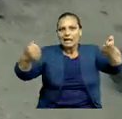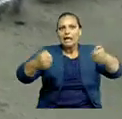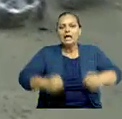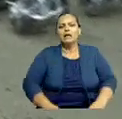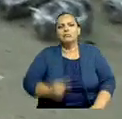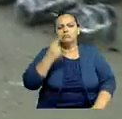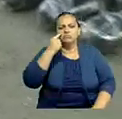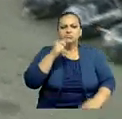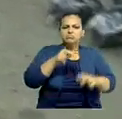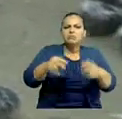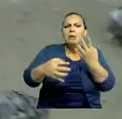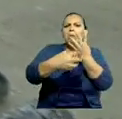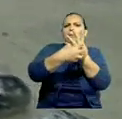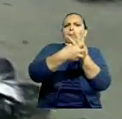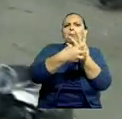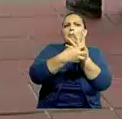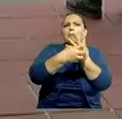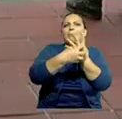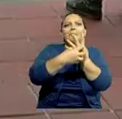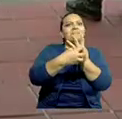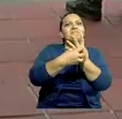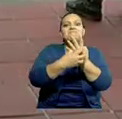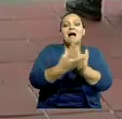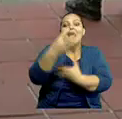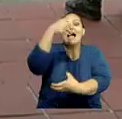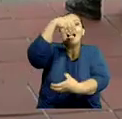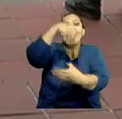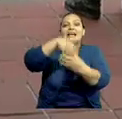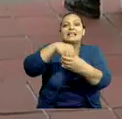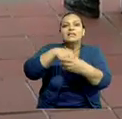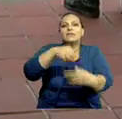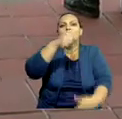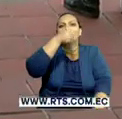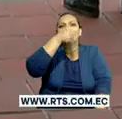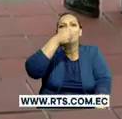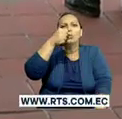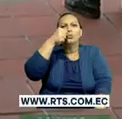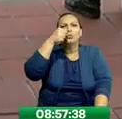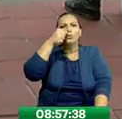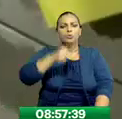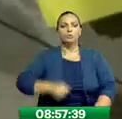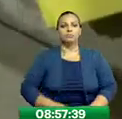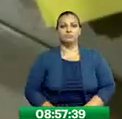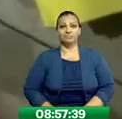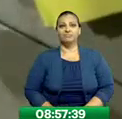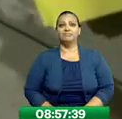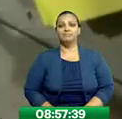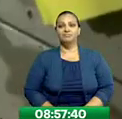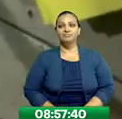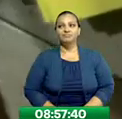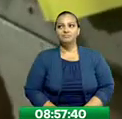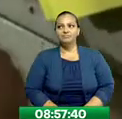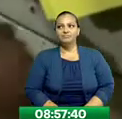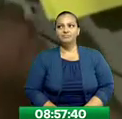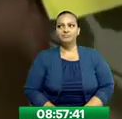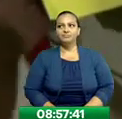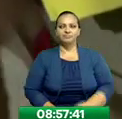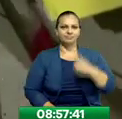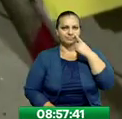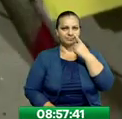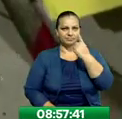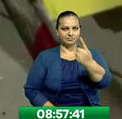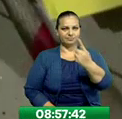Desbarataron la pretensión que se había infiltrado en uno de los contenedores del puerto marítimo de Guayaquil. En decenas